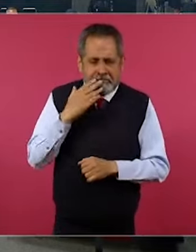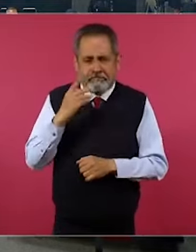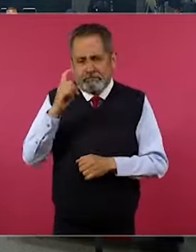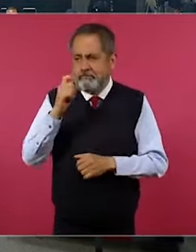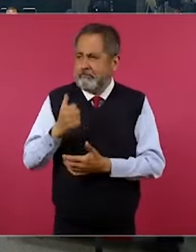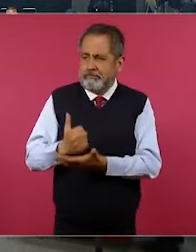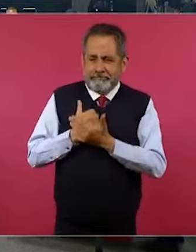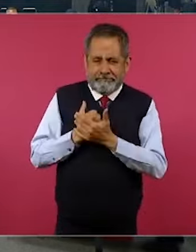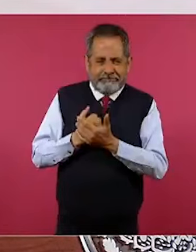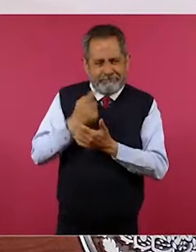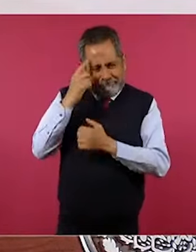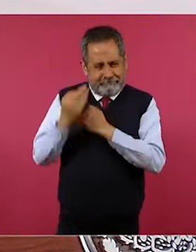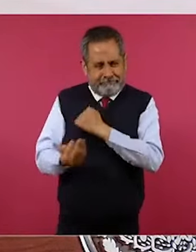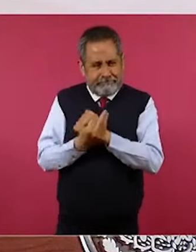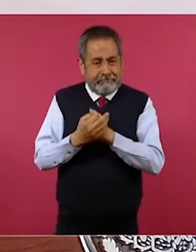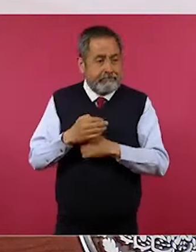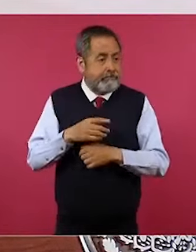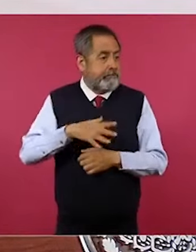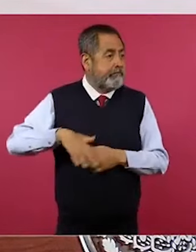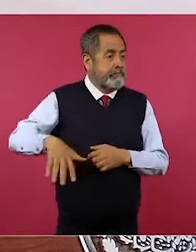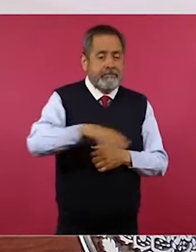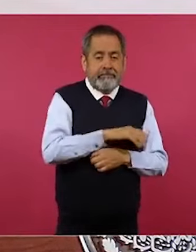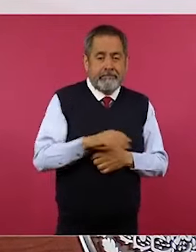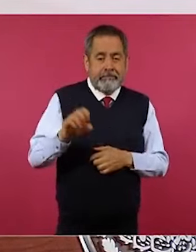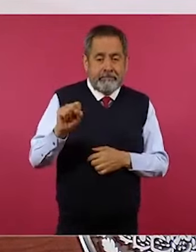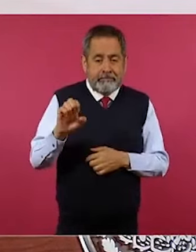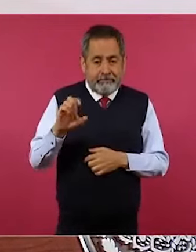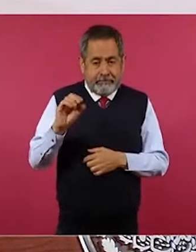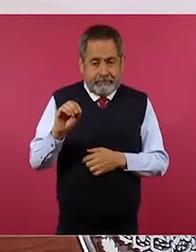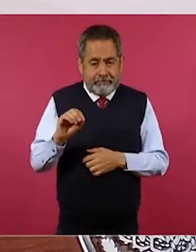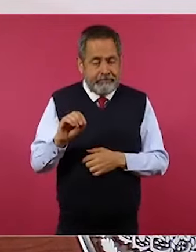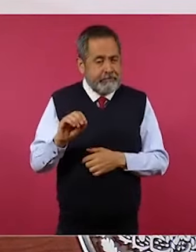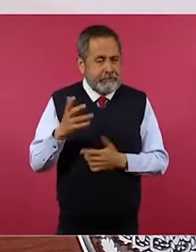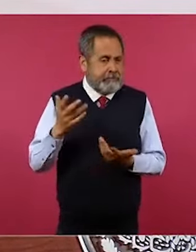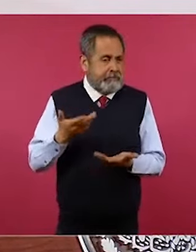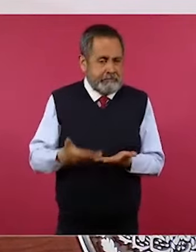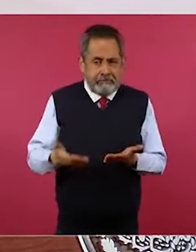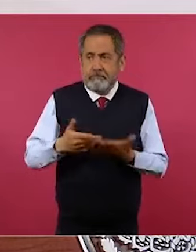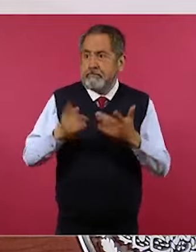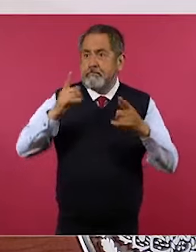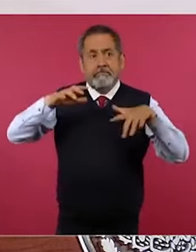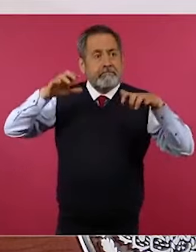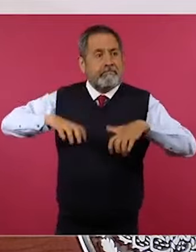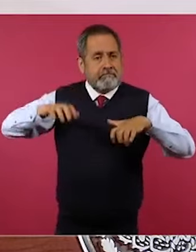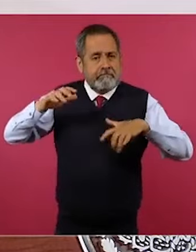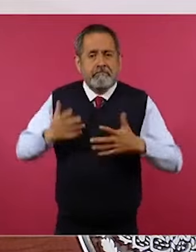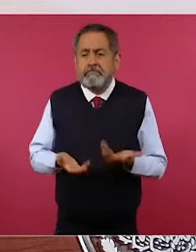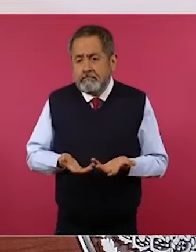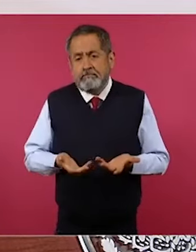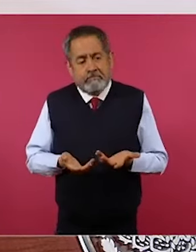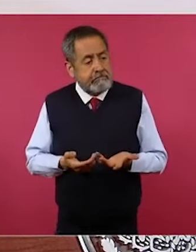porque estaba afectando mucho la sequía. Está lloviendo en todo el país,